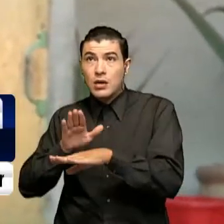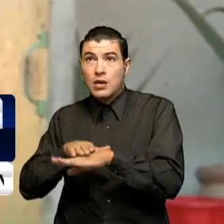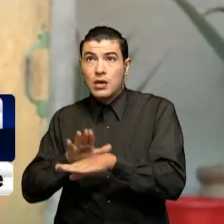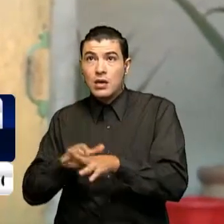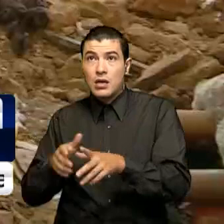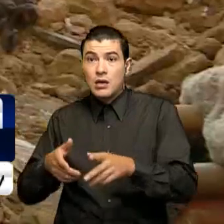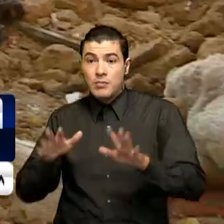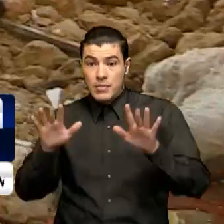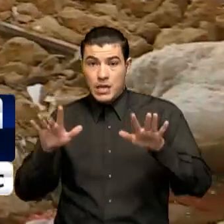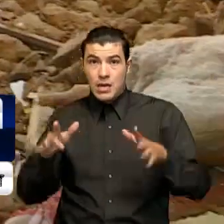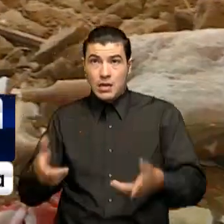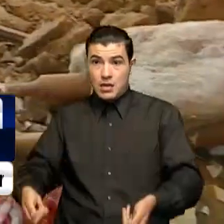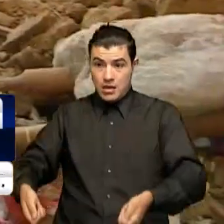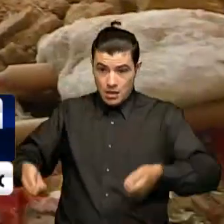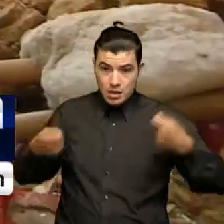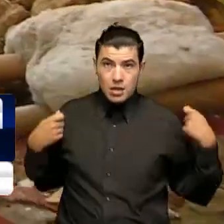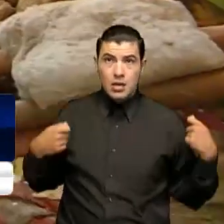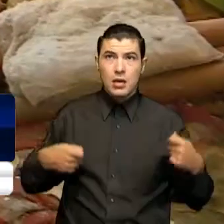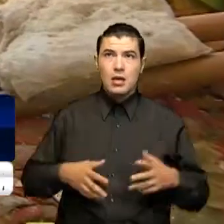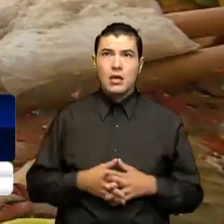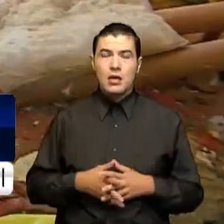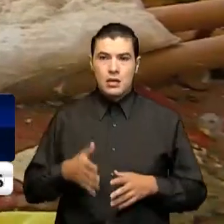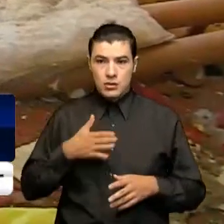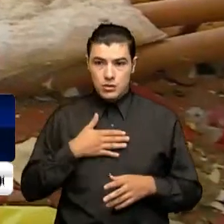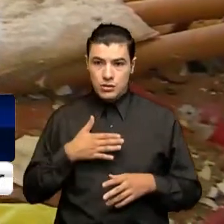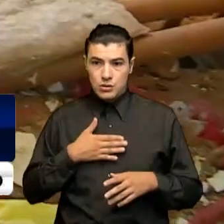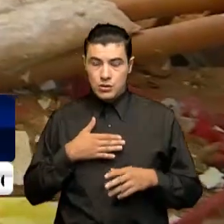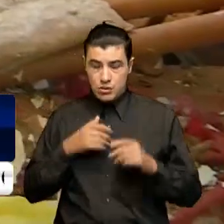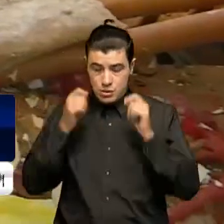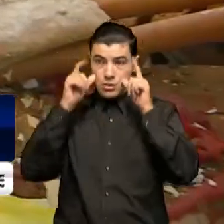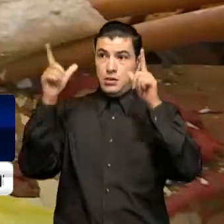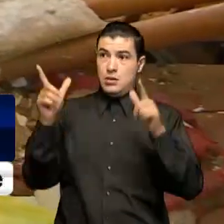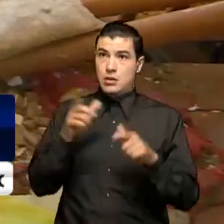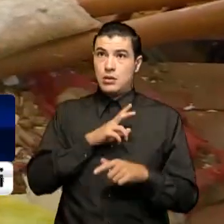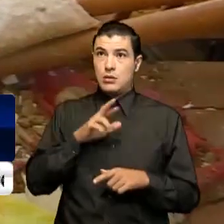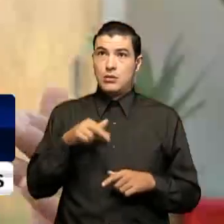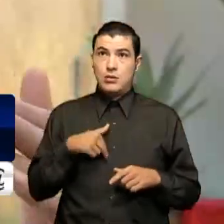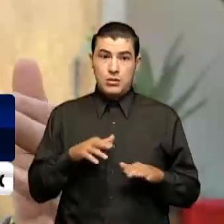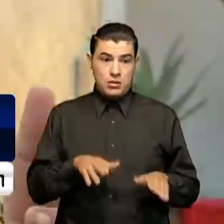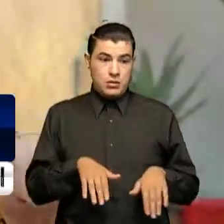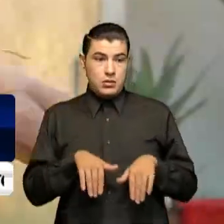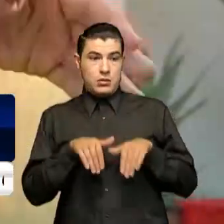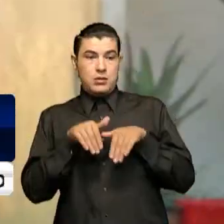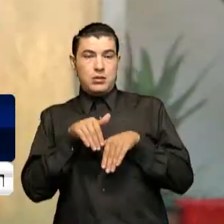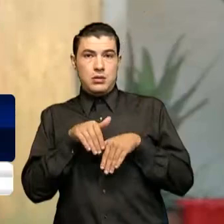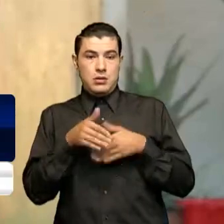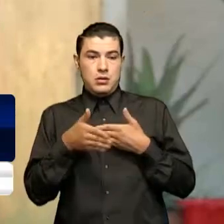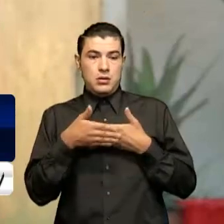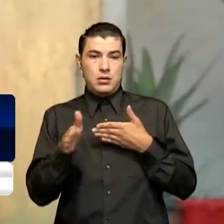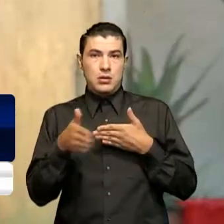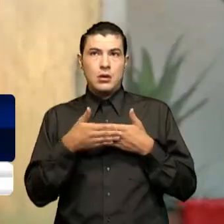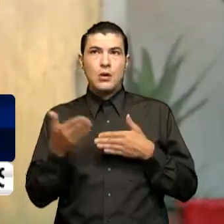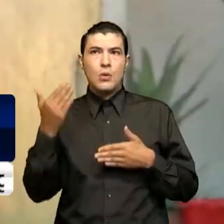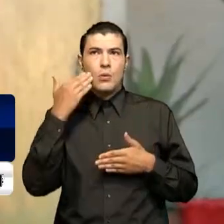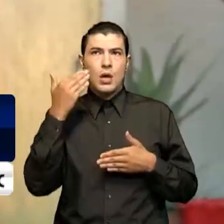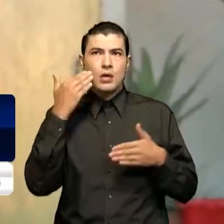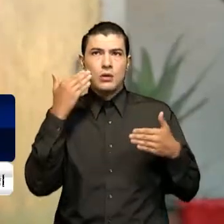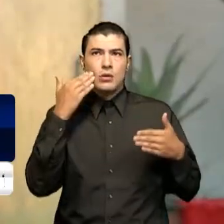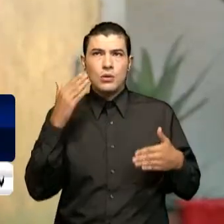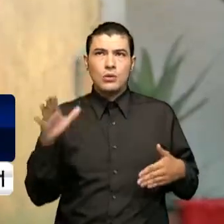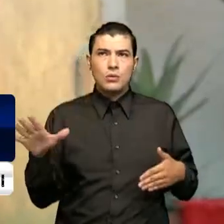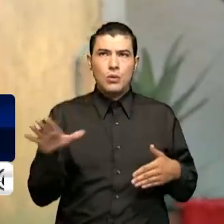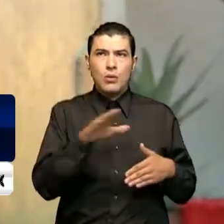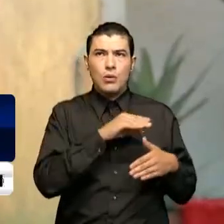piernas y me tiran que yo me levanto rápido y nos pegamos los dos a la puerta cuando se si se caen todas las